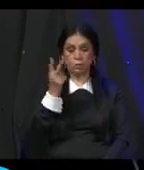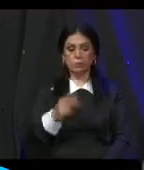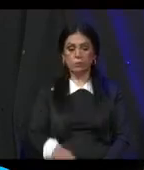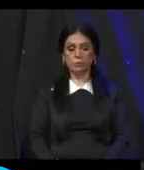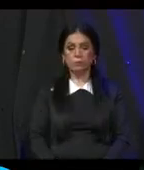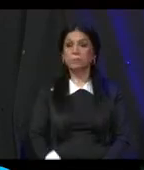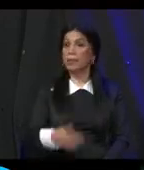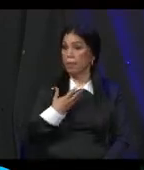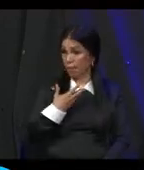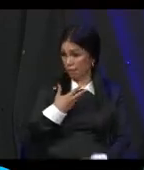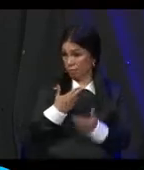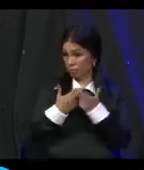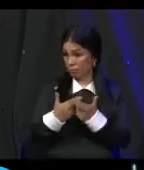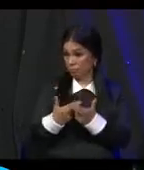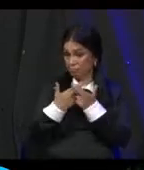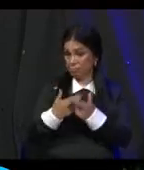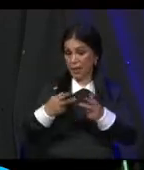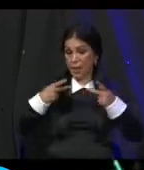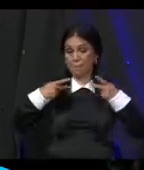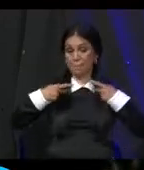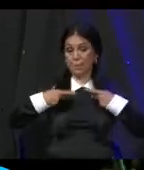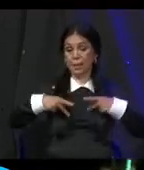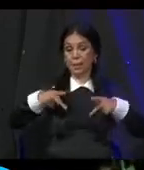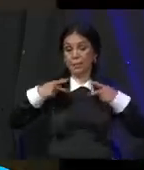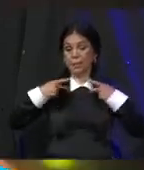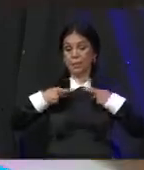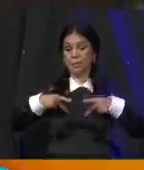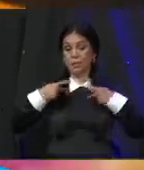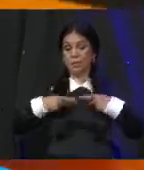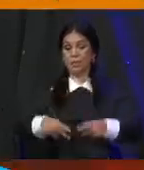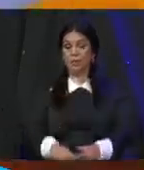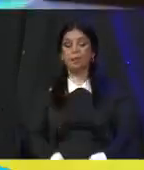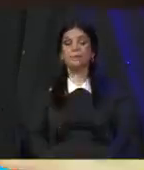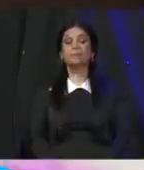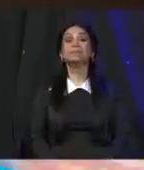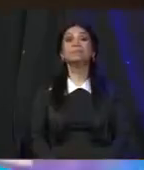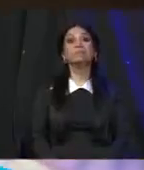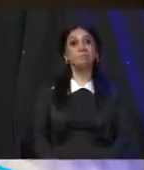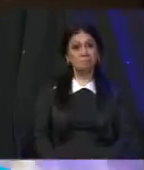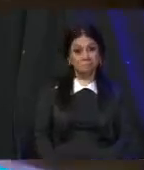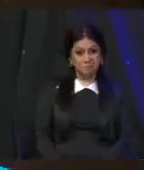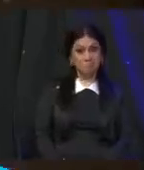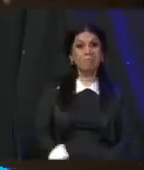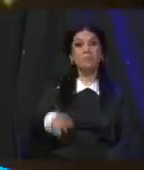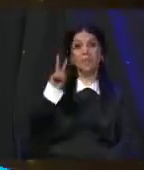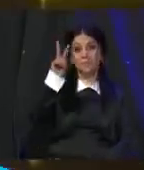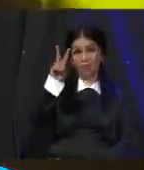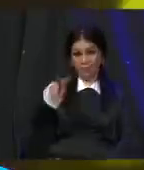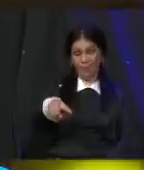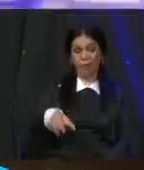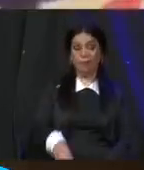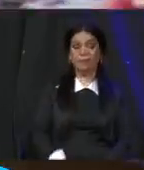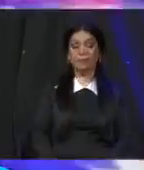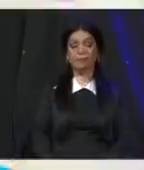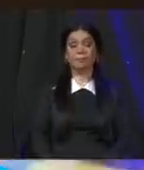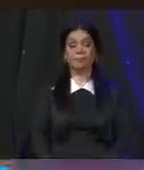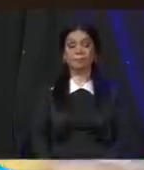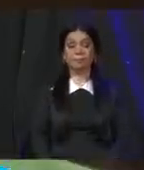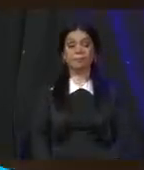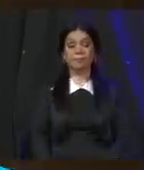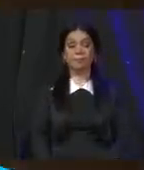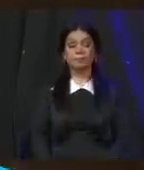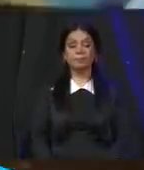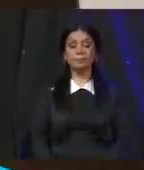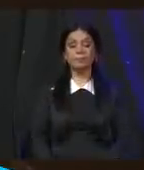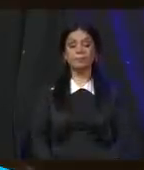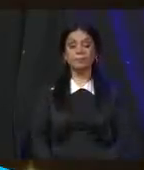los dos se llenaron. ¿Los dos se llenaron? Juan y Luis Miguel, sí, hace la verdad eso, es que son cosas que... sí, la verdad es que me han dicho que Luis Miguel... Es que